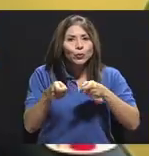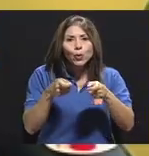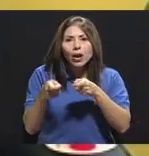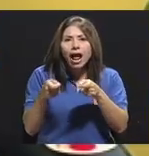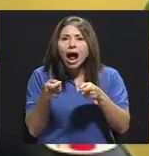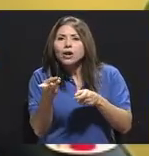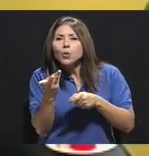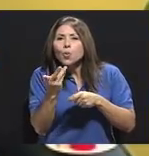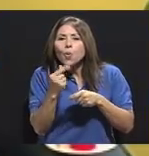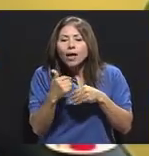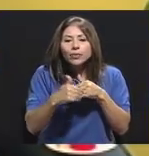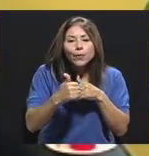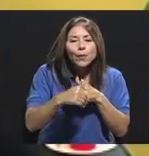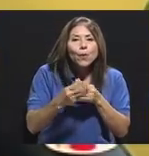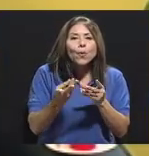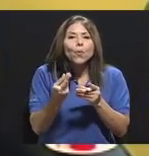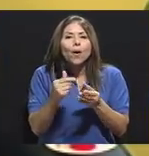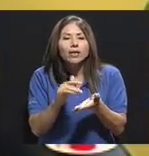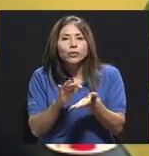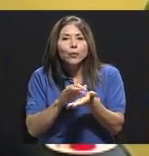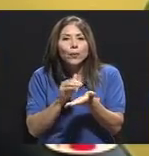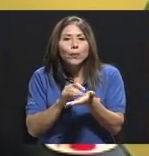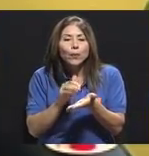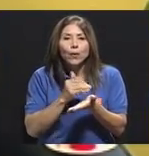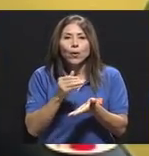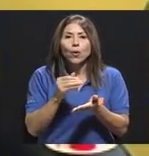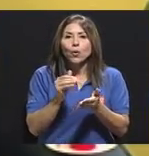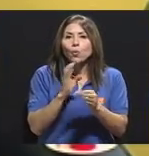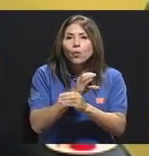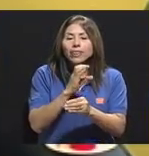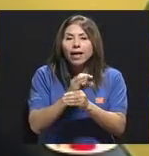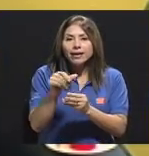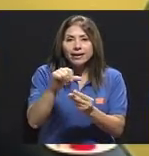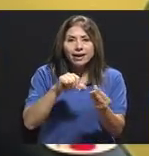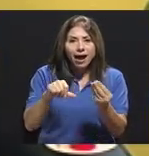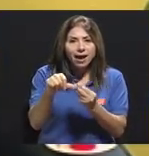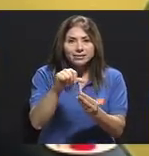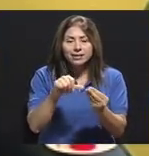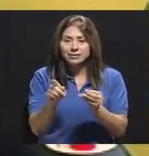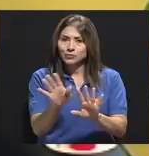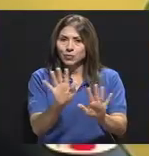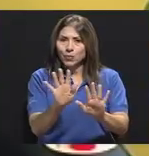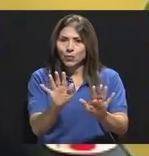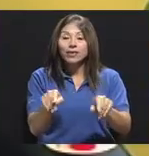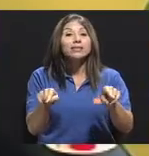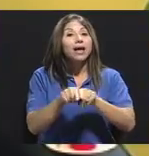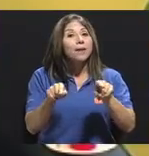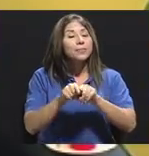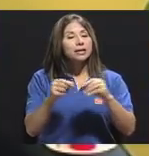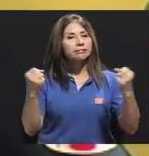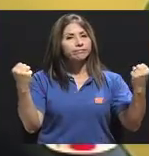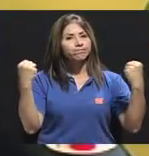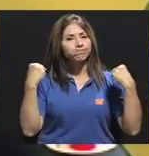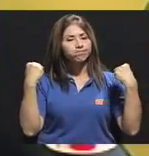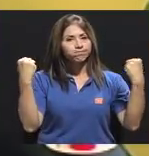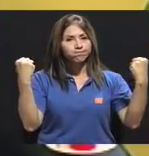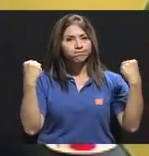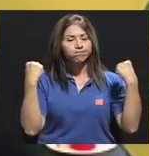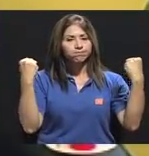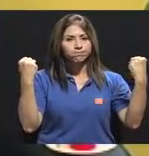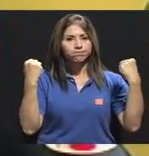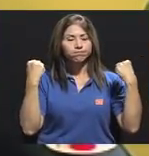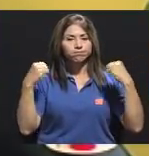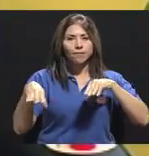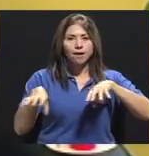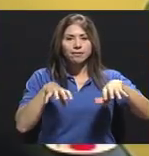cantidades de harina las grasas e cuidar las fuentes de colesterol sino también que el ejercicio es el otro